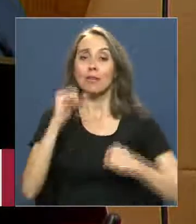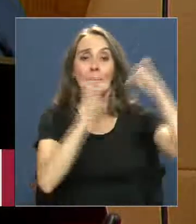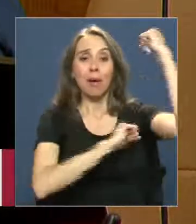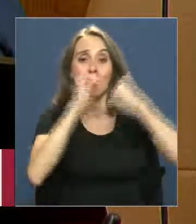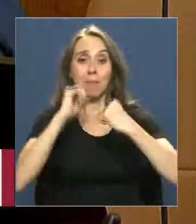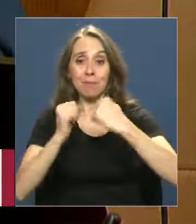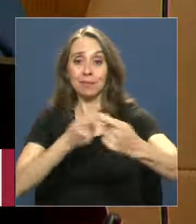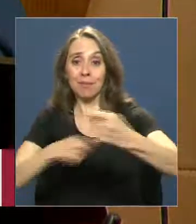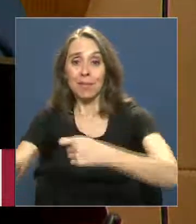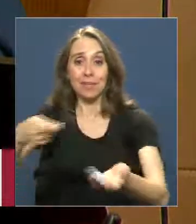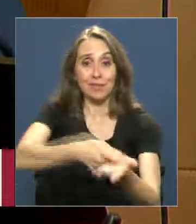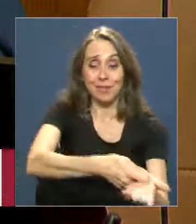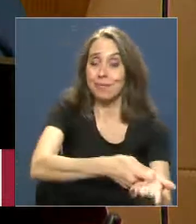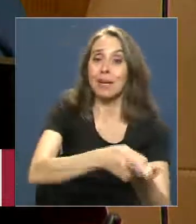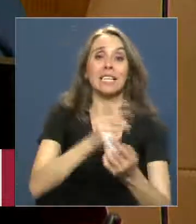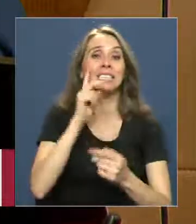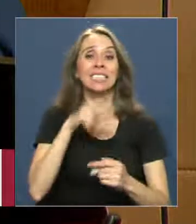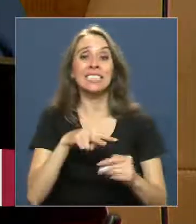regulación ética,